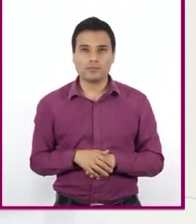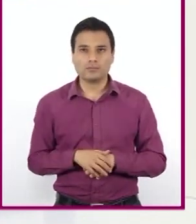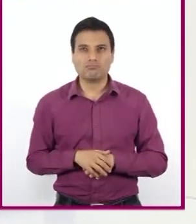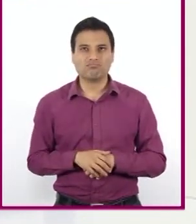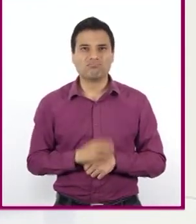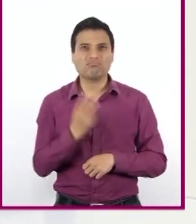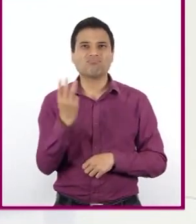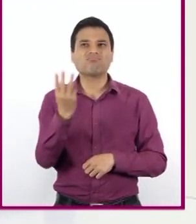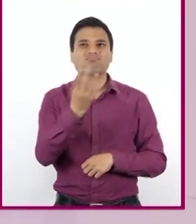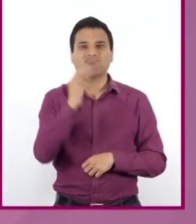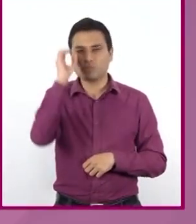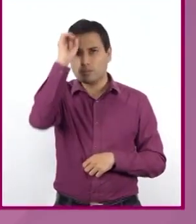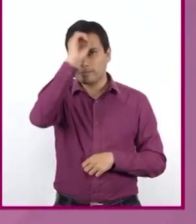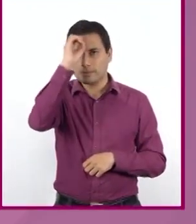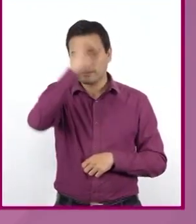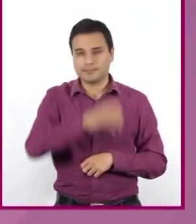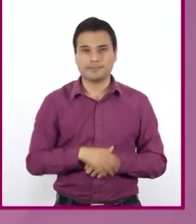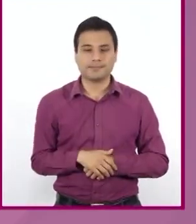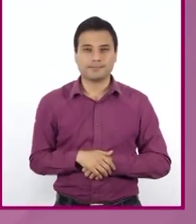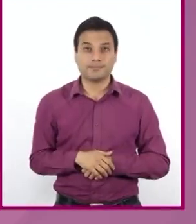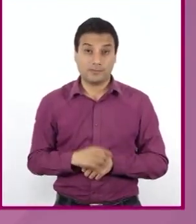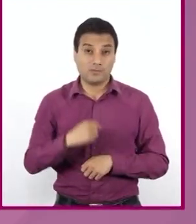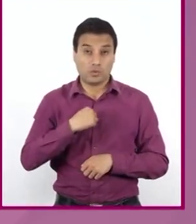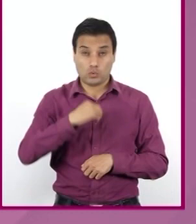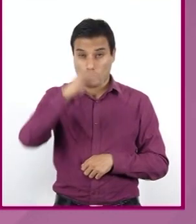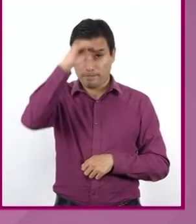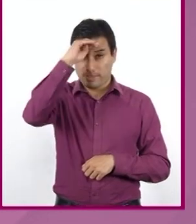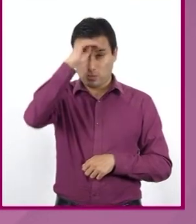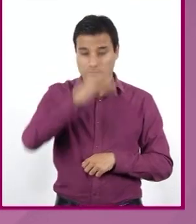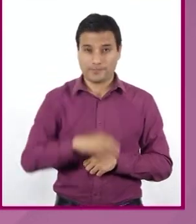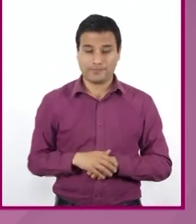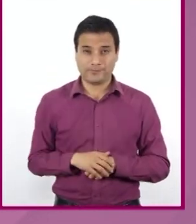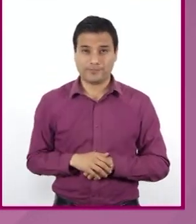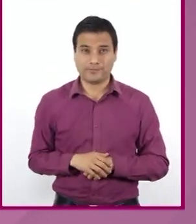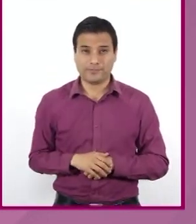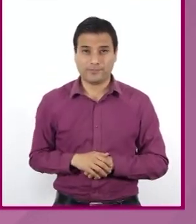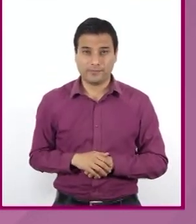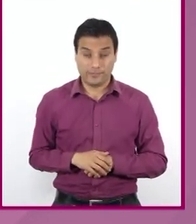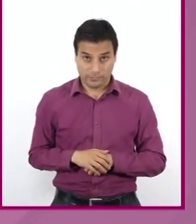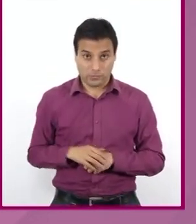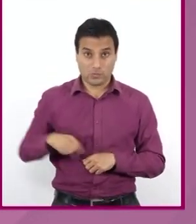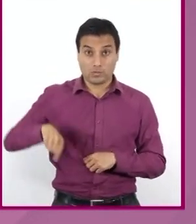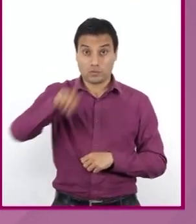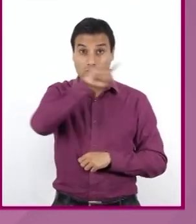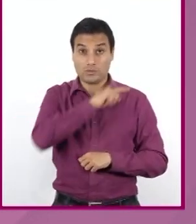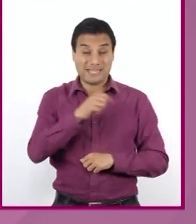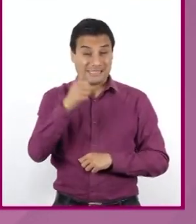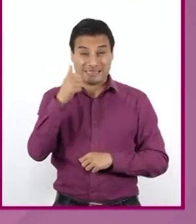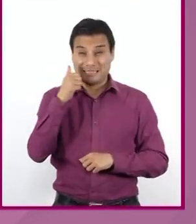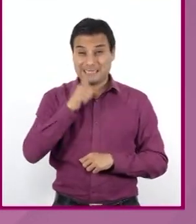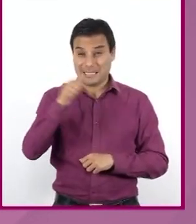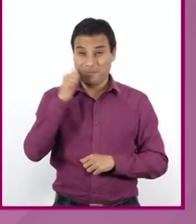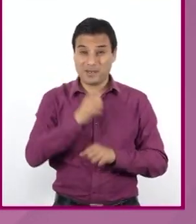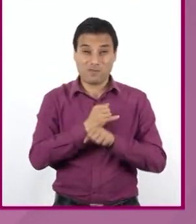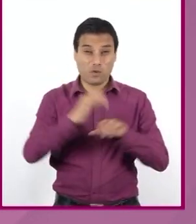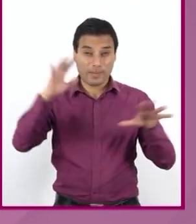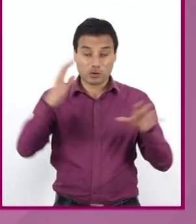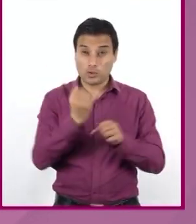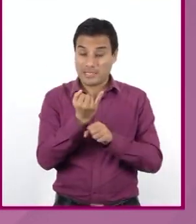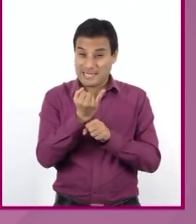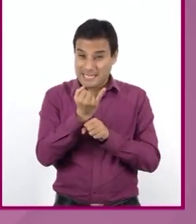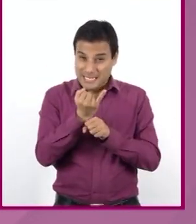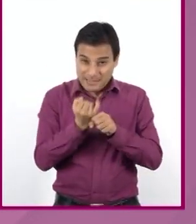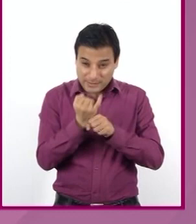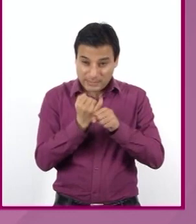y Yared? Pienso que si nos mantenemos como ciudadanos informados, críticos y conscientes de